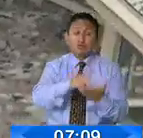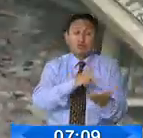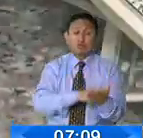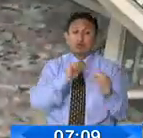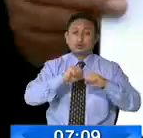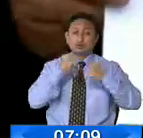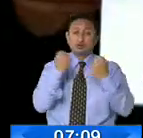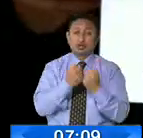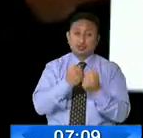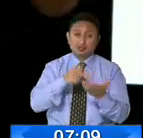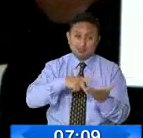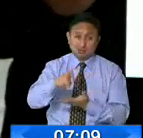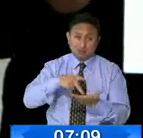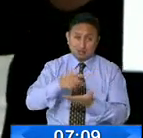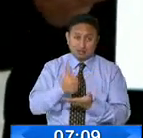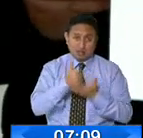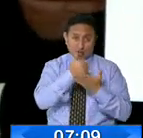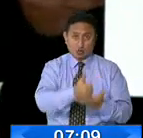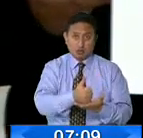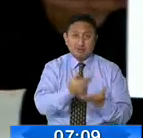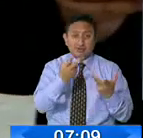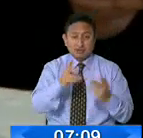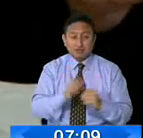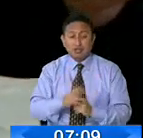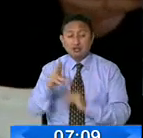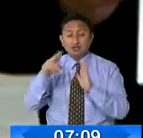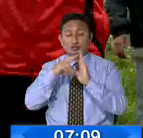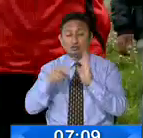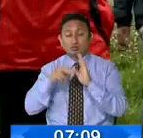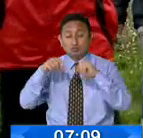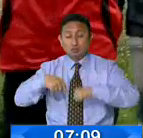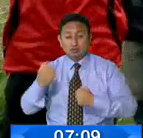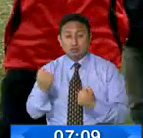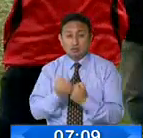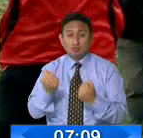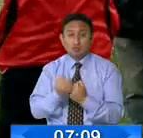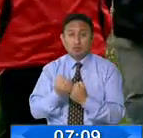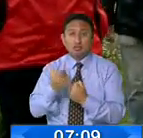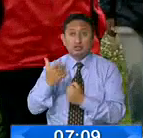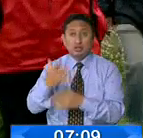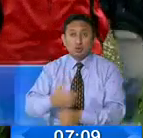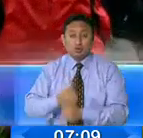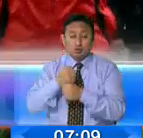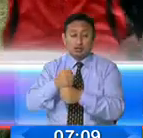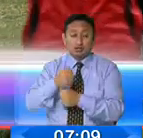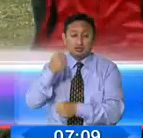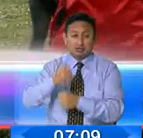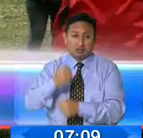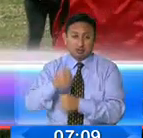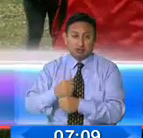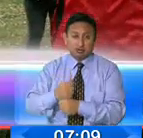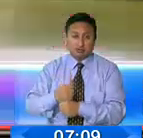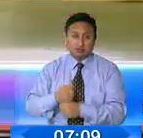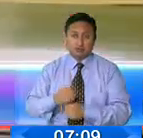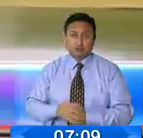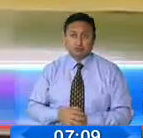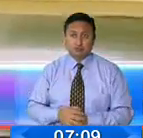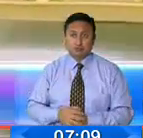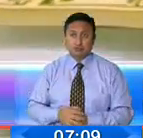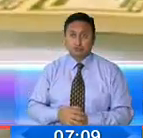sociales prioritarios. Además, la implementación de medidas para apoyar la recuperación del empleo, particularmente en los segmentos de la